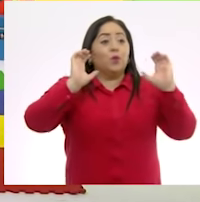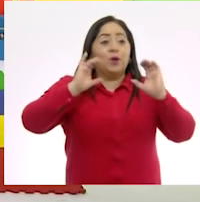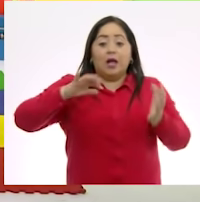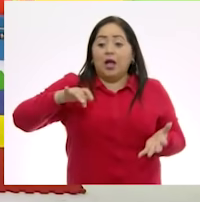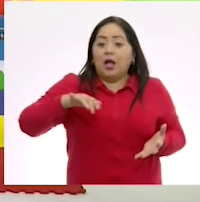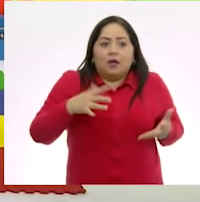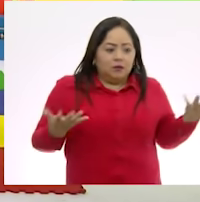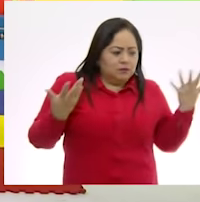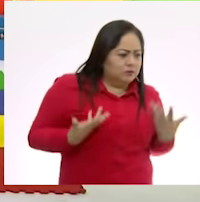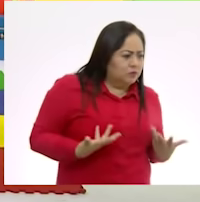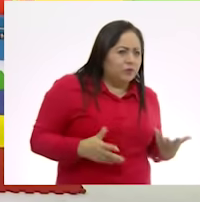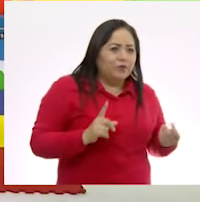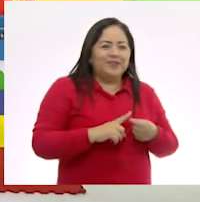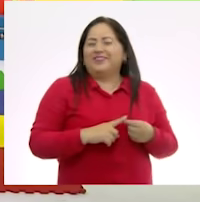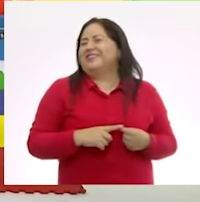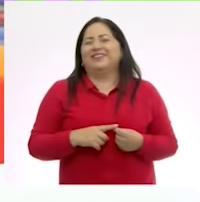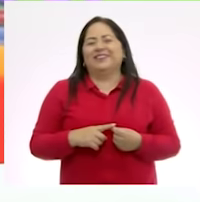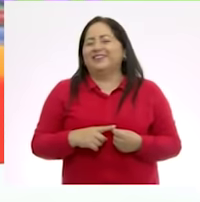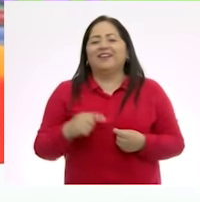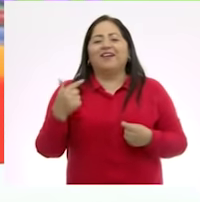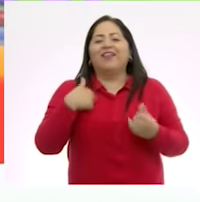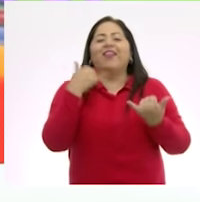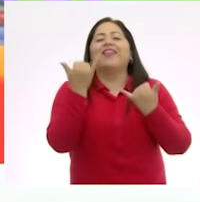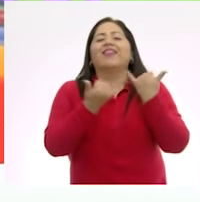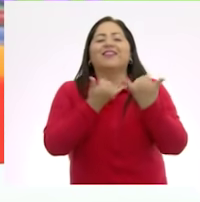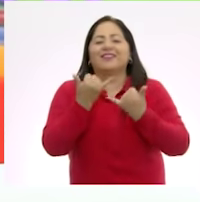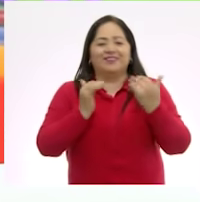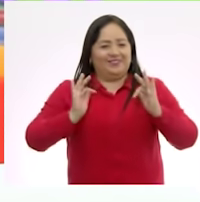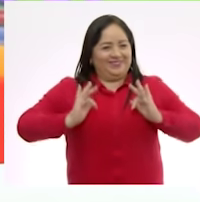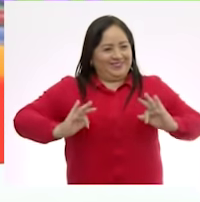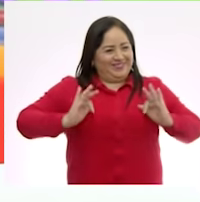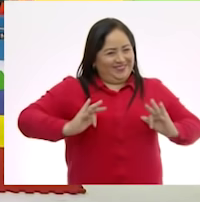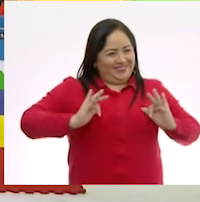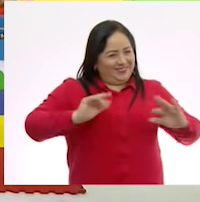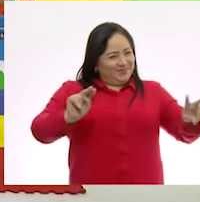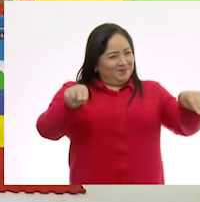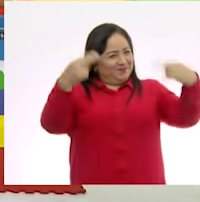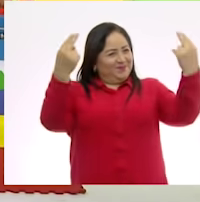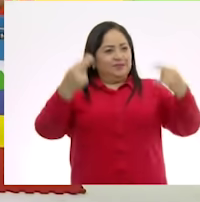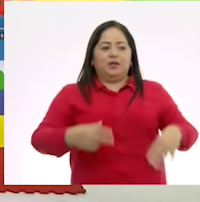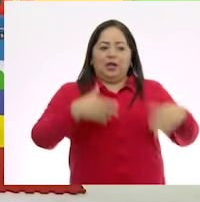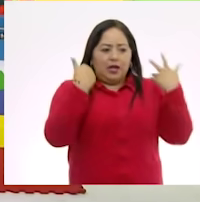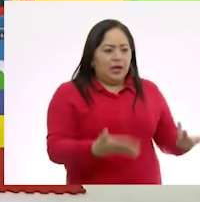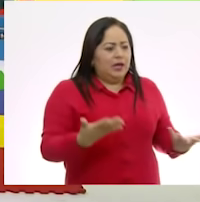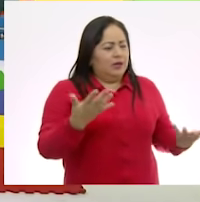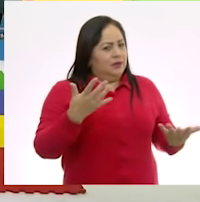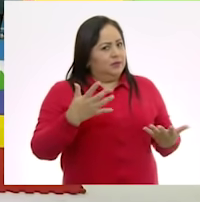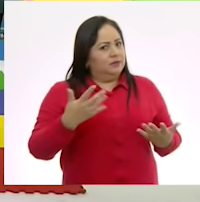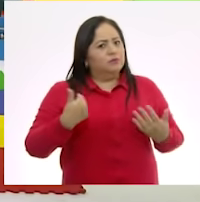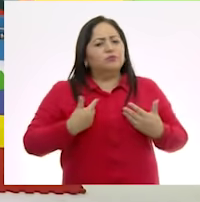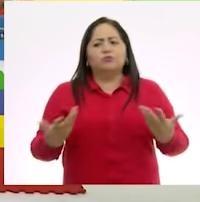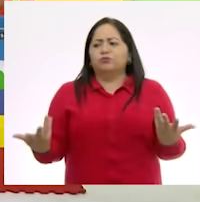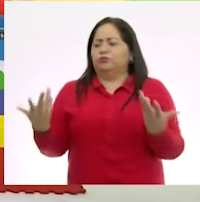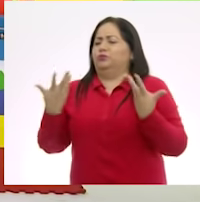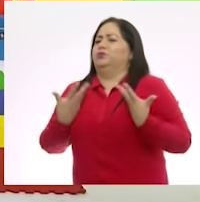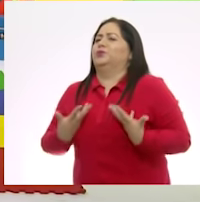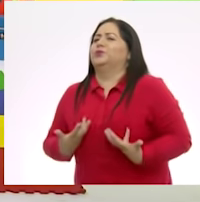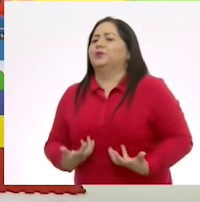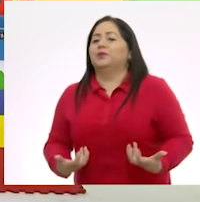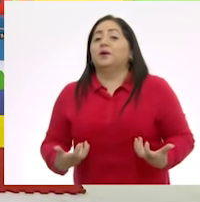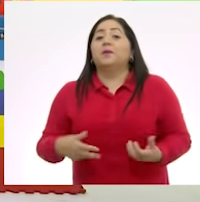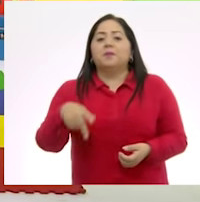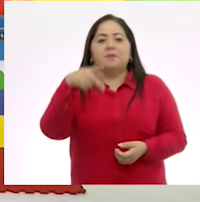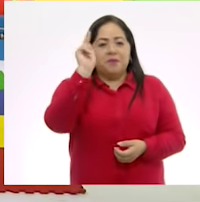araña! ¿Dónde? Estoy rimando, tranquila. ¡Ay, Rosita! ¡Ay, me asusté!